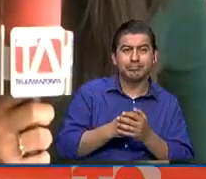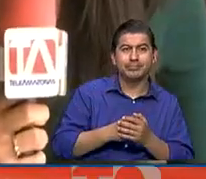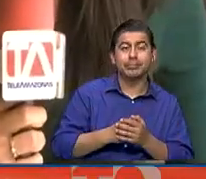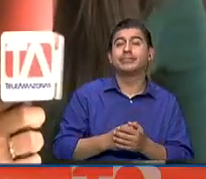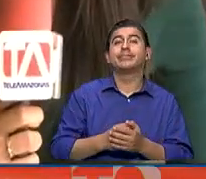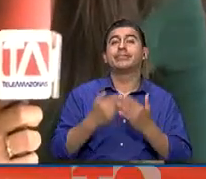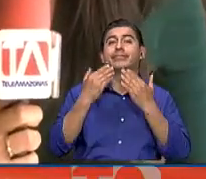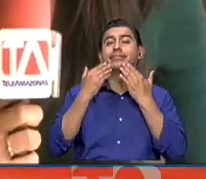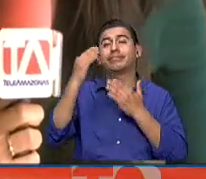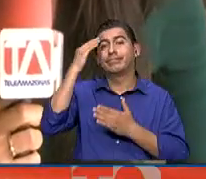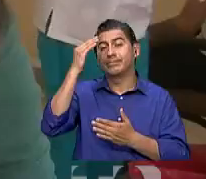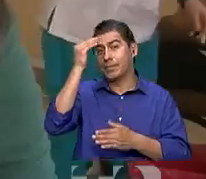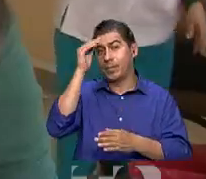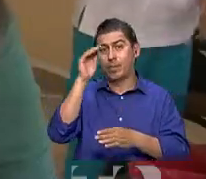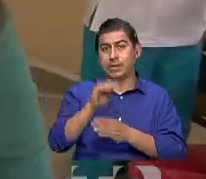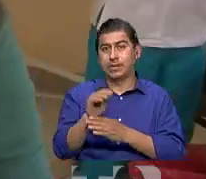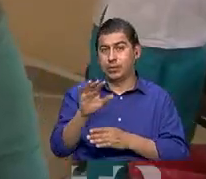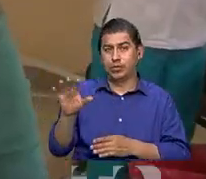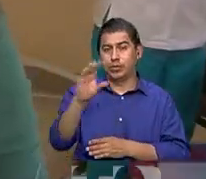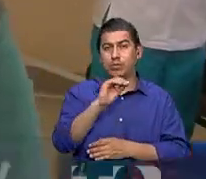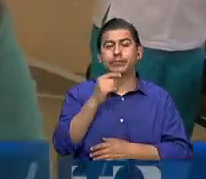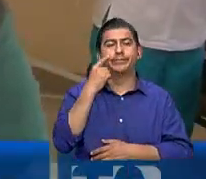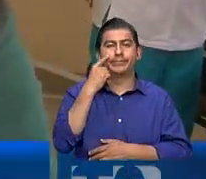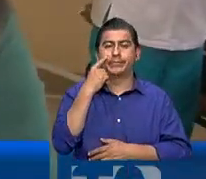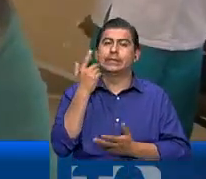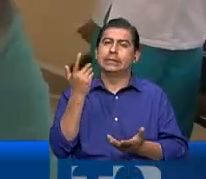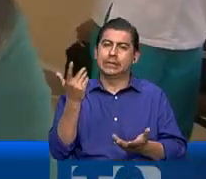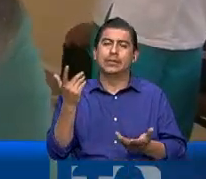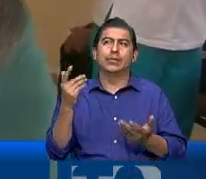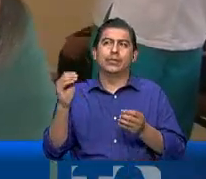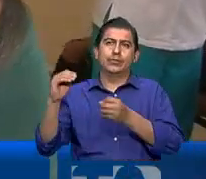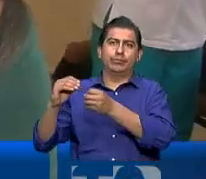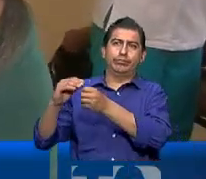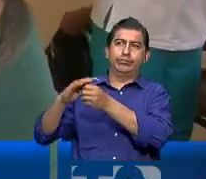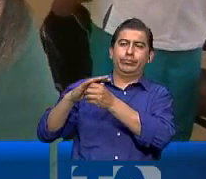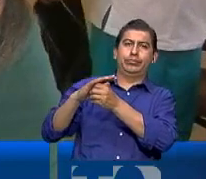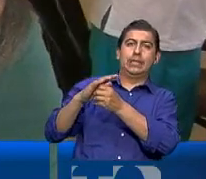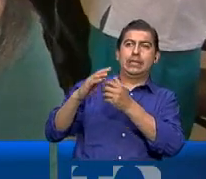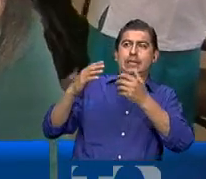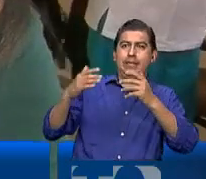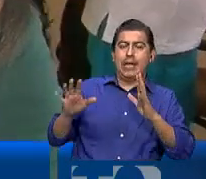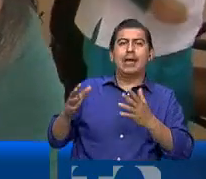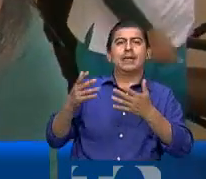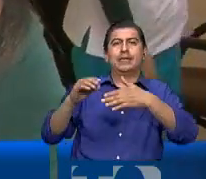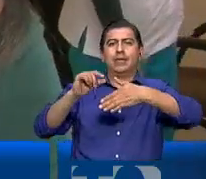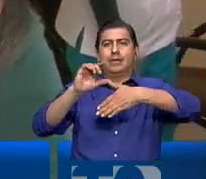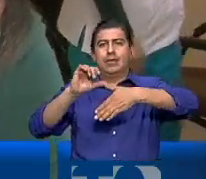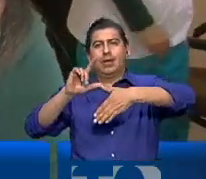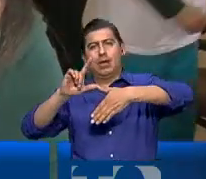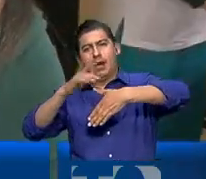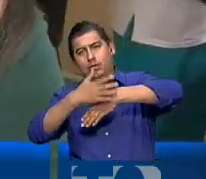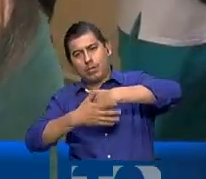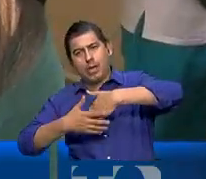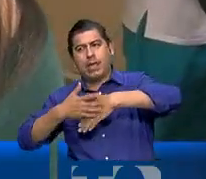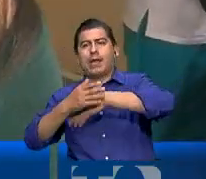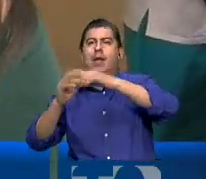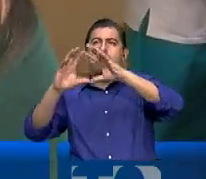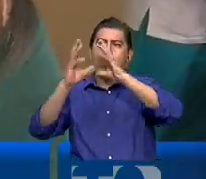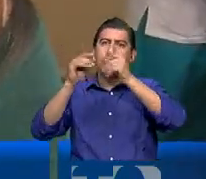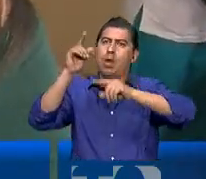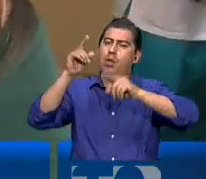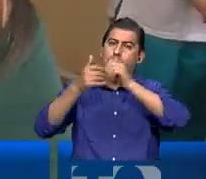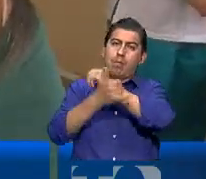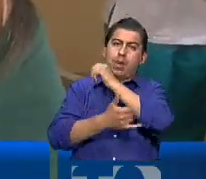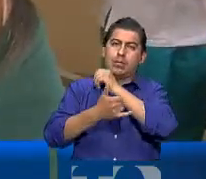Buenas tardes, compañeras, amigos televidentes. Pues sí, en respuesta de que la variante Omicron ha sido detectada en más de una veintena de países a nivel mundial,